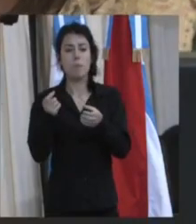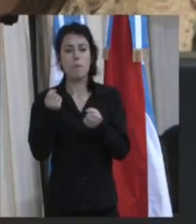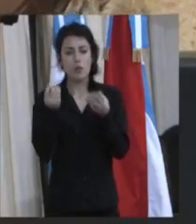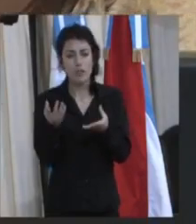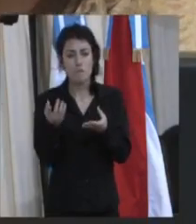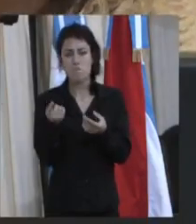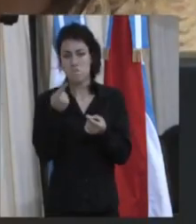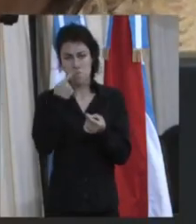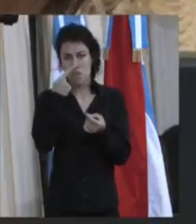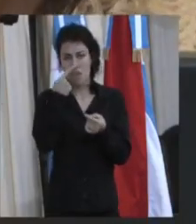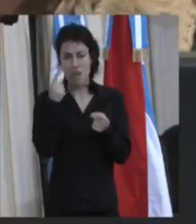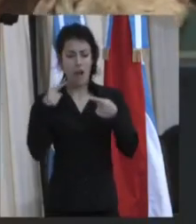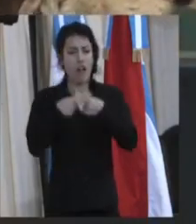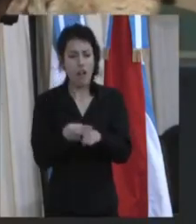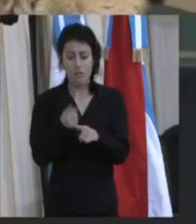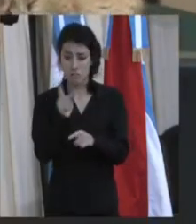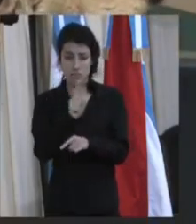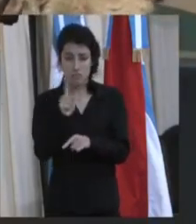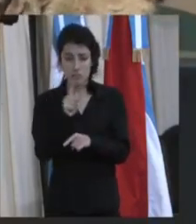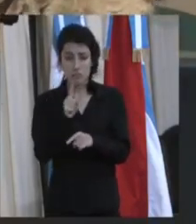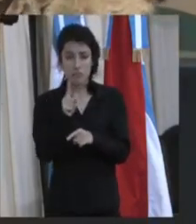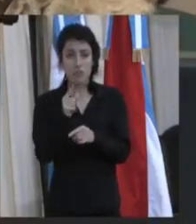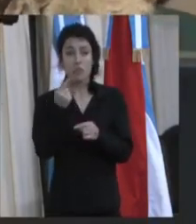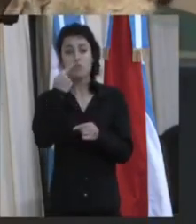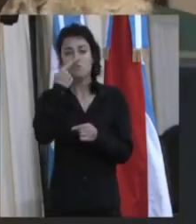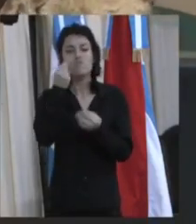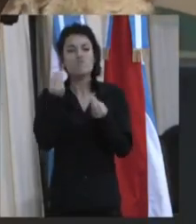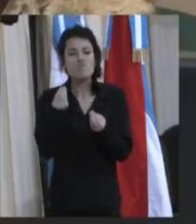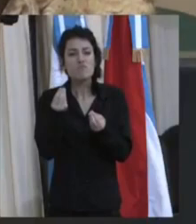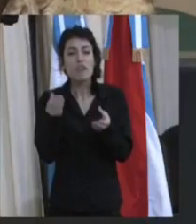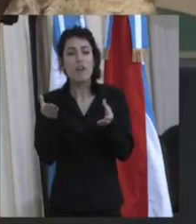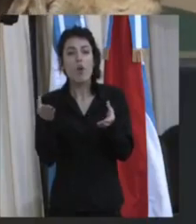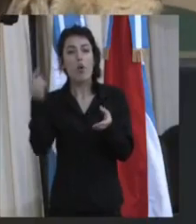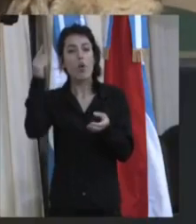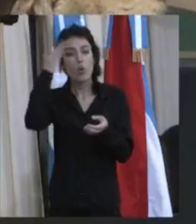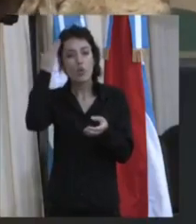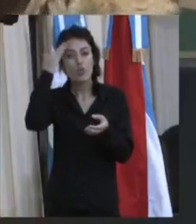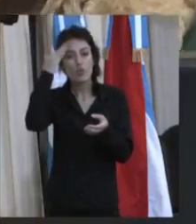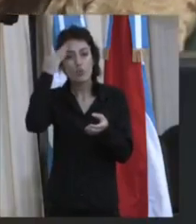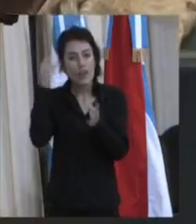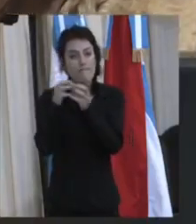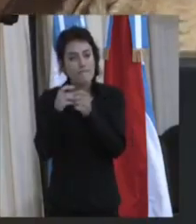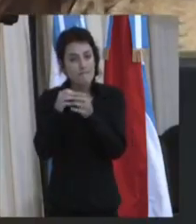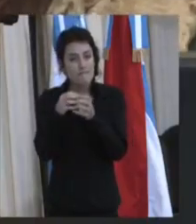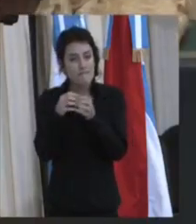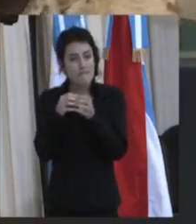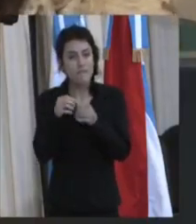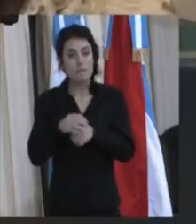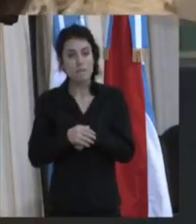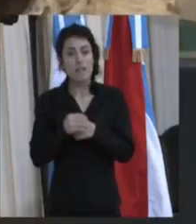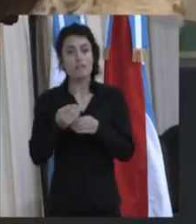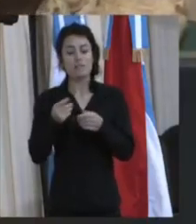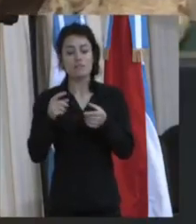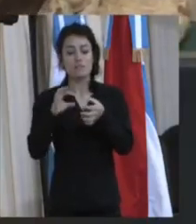interesa intervenir políticamente, sino que les interesa intervenir culturalmente. Este estudiante que reclama